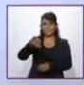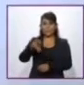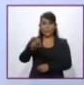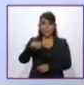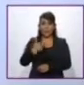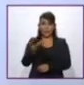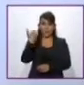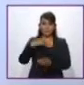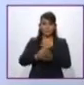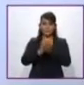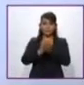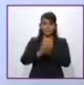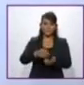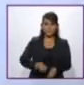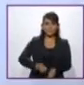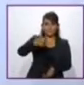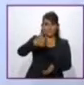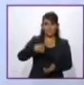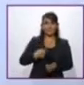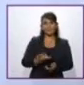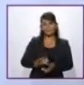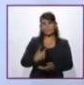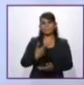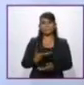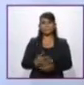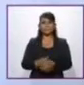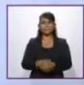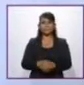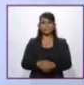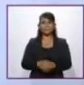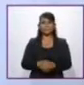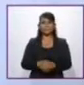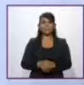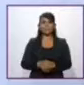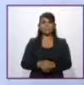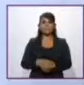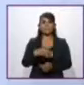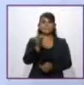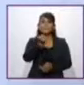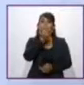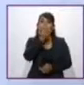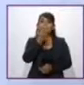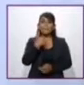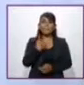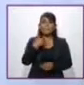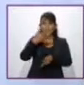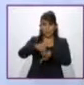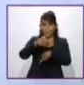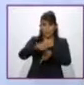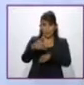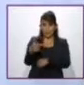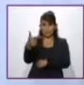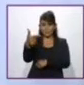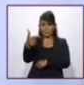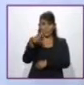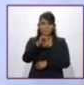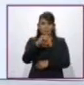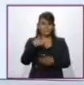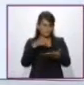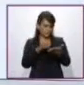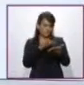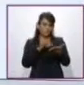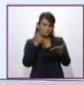tenemos en este segundo segmento. Perdón, empezaríamos. Me tocó el número 7. Sí, aquí lo tenemos en la tableta,